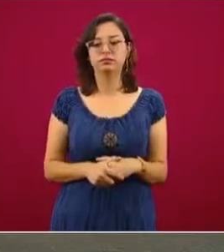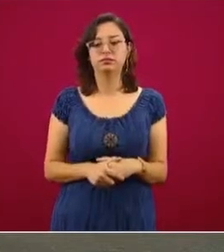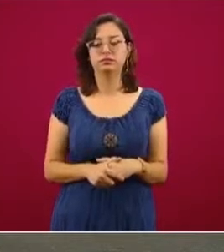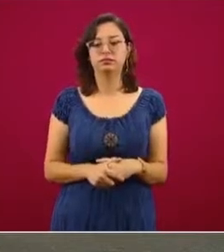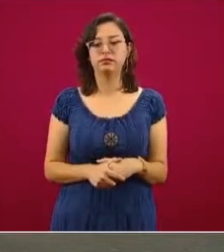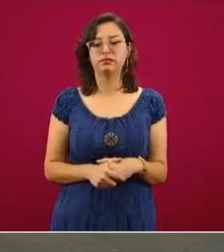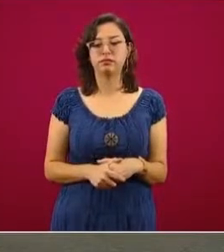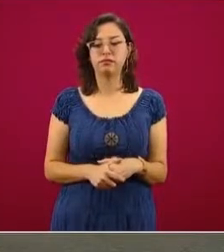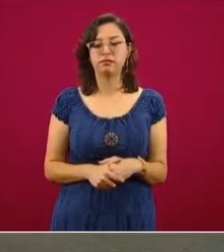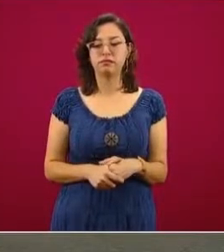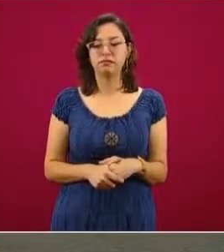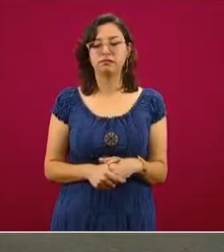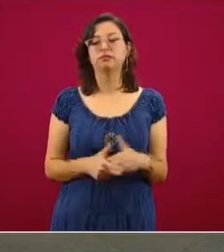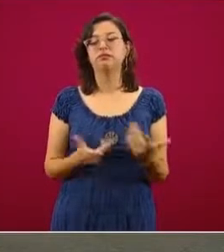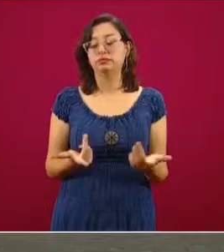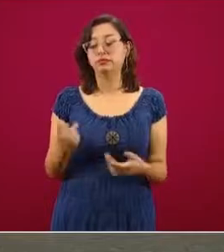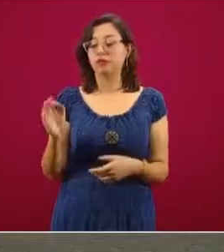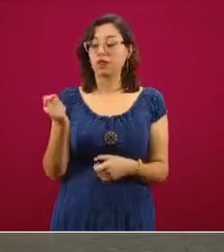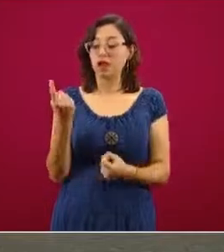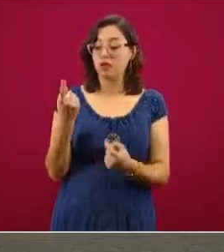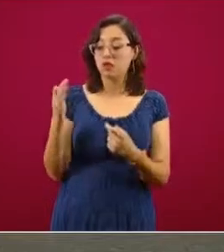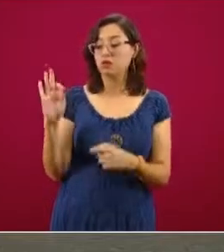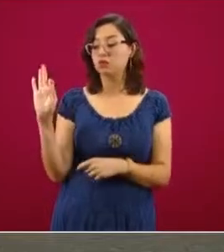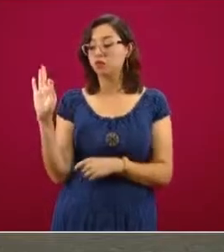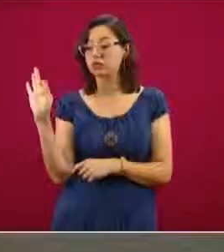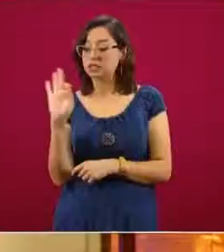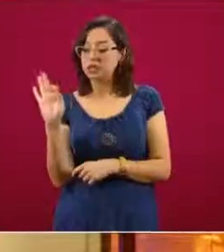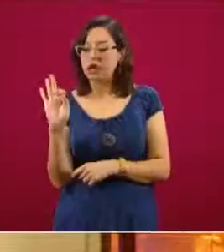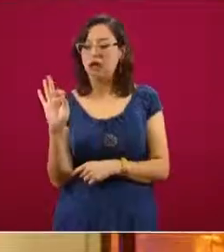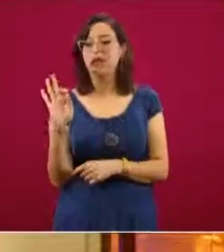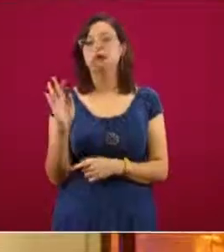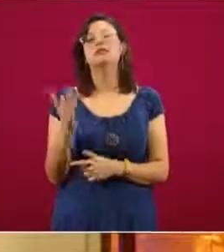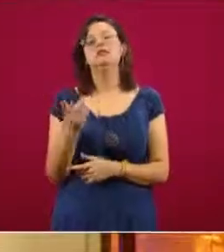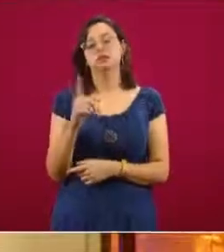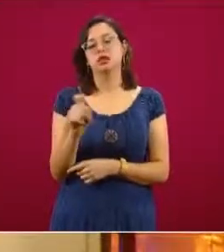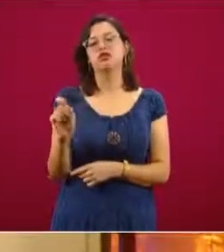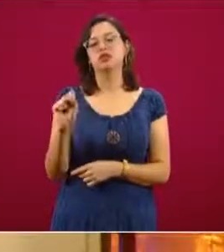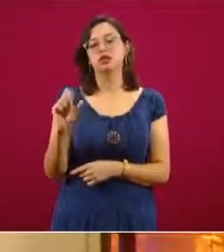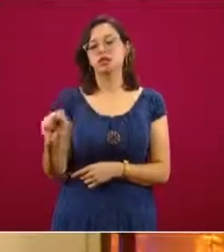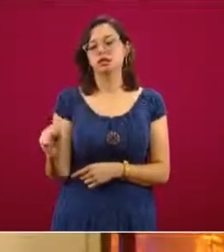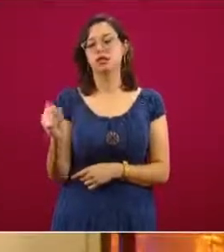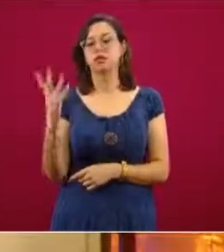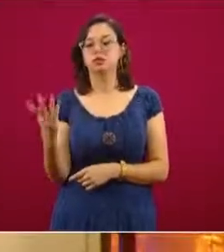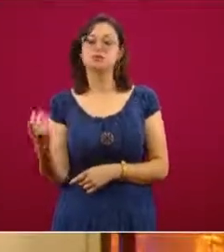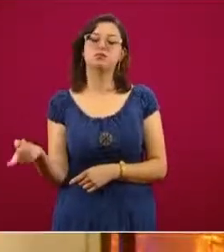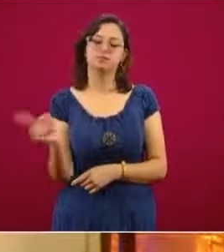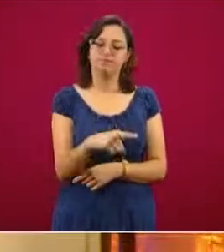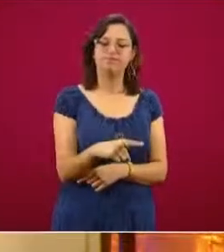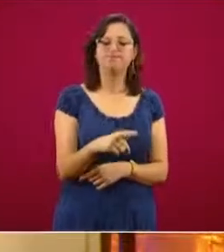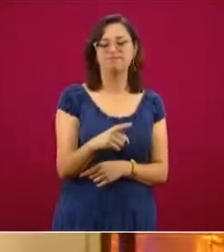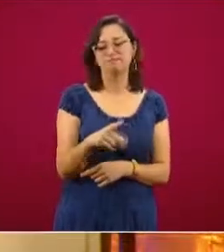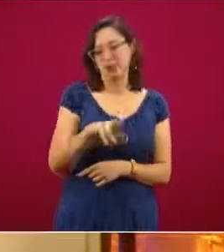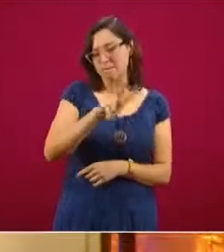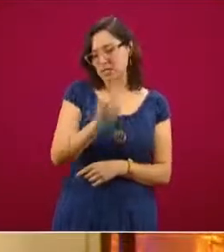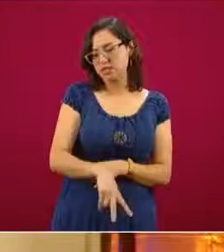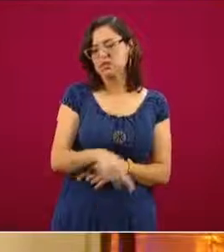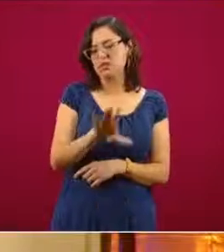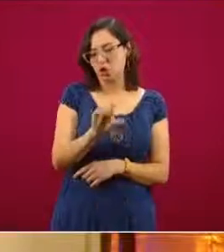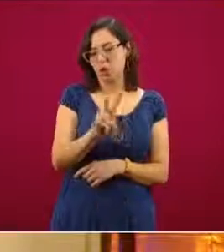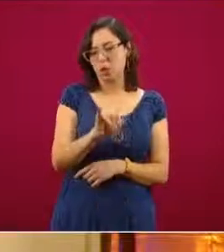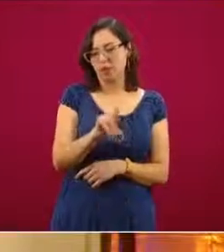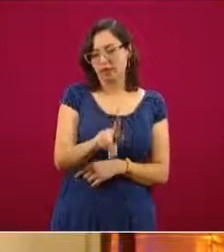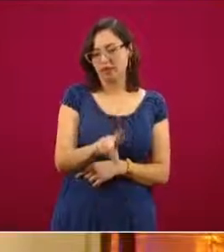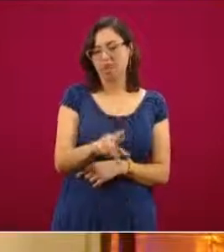están todavía como sospechosas son pocas, 164 en comparación con las que ya se han confirmado, y no se